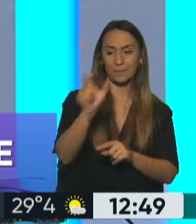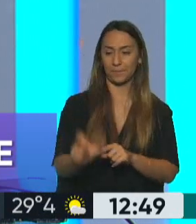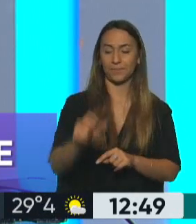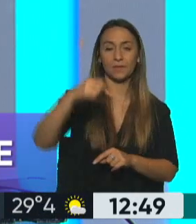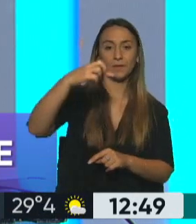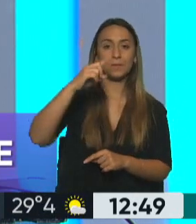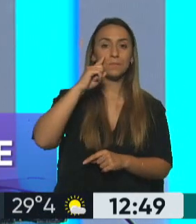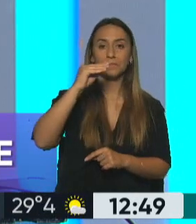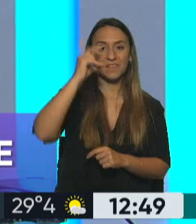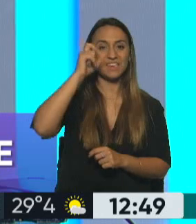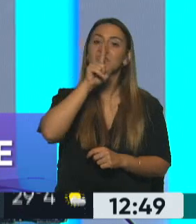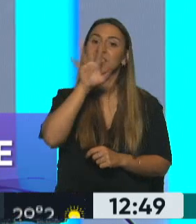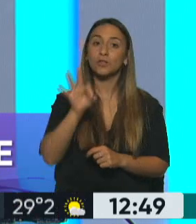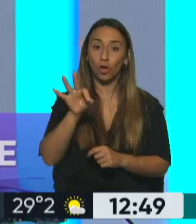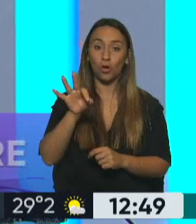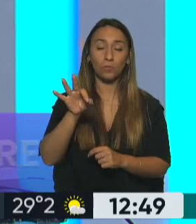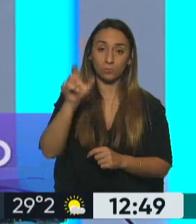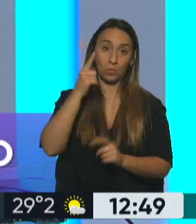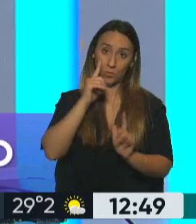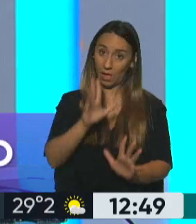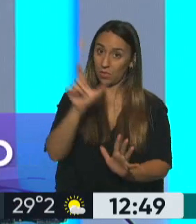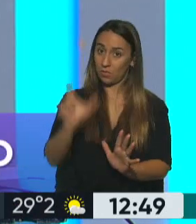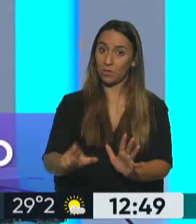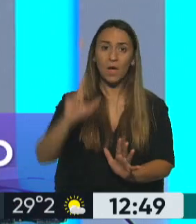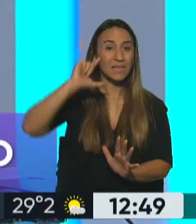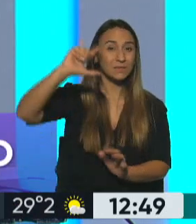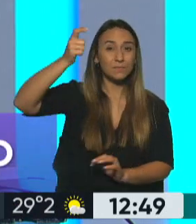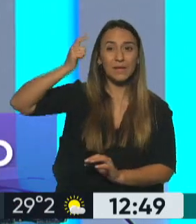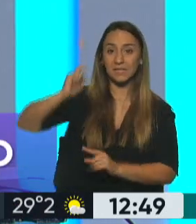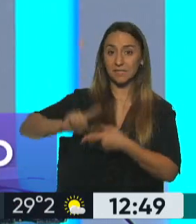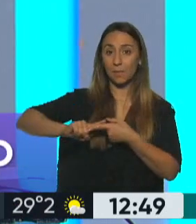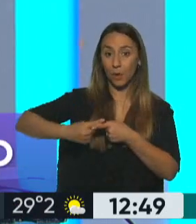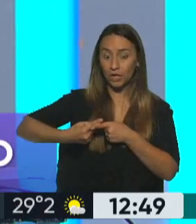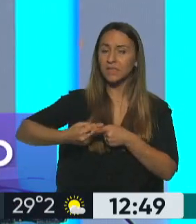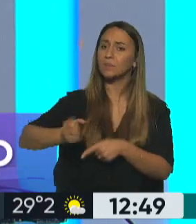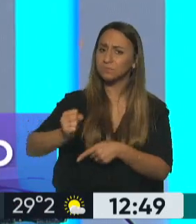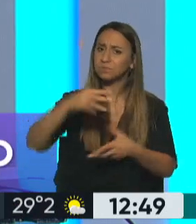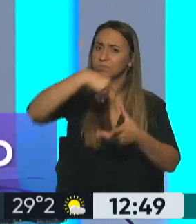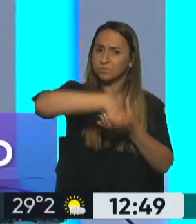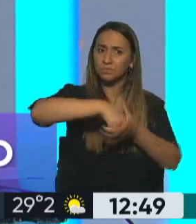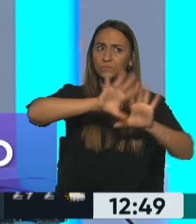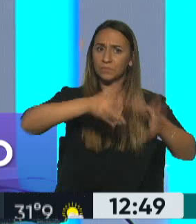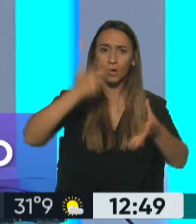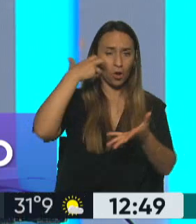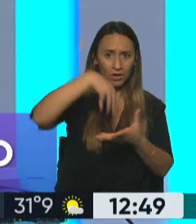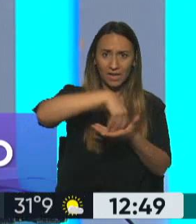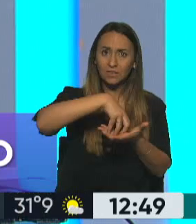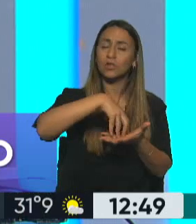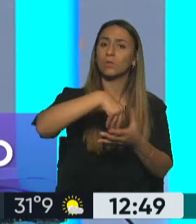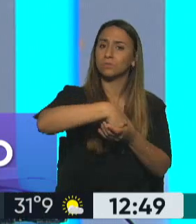hombre a tener en cuenta por su experiencia política, su experiencia parlamentaria y legislativa. ¿Esto qué quiere